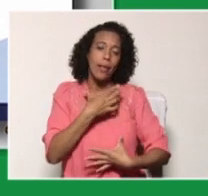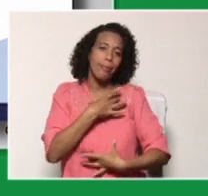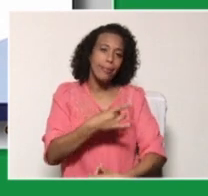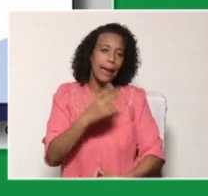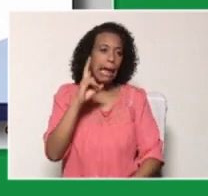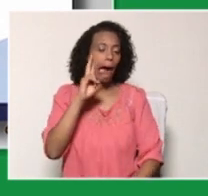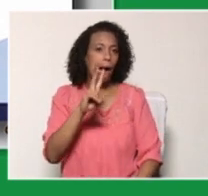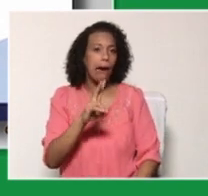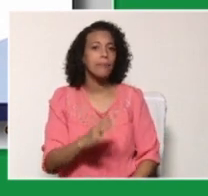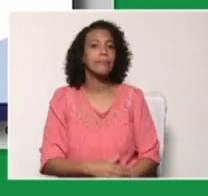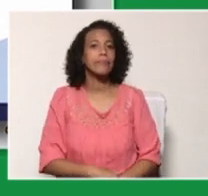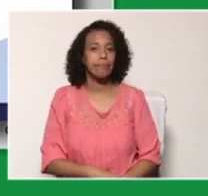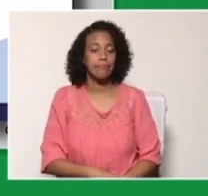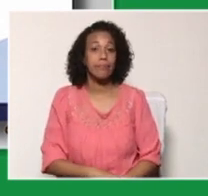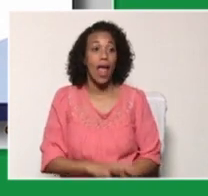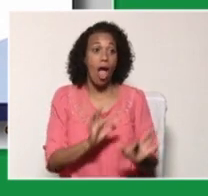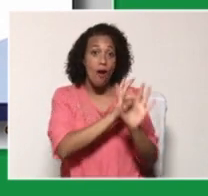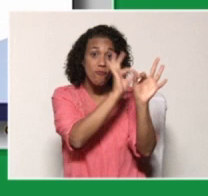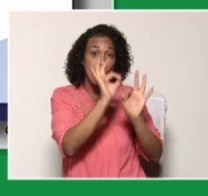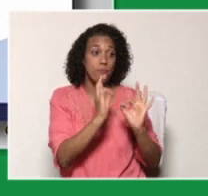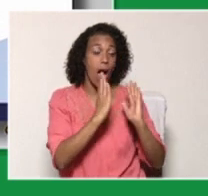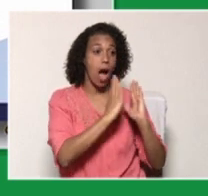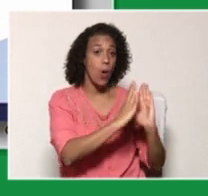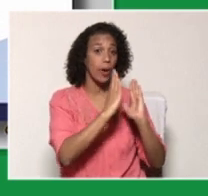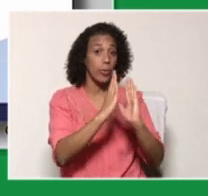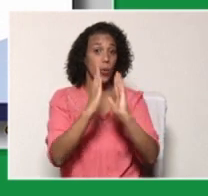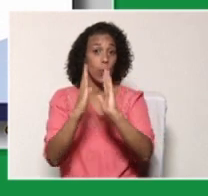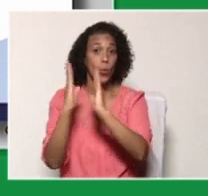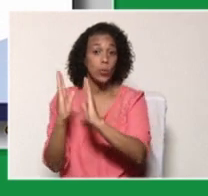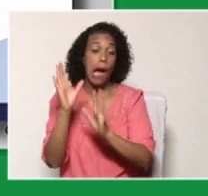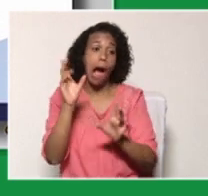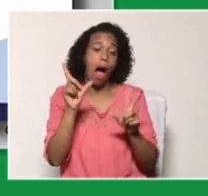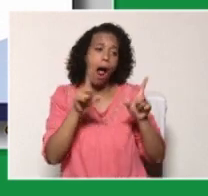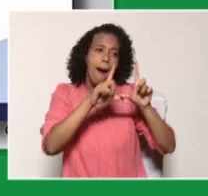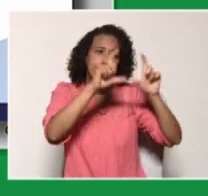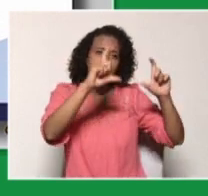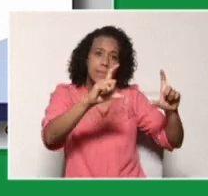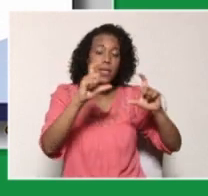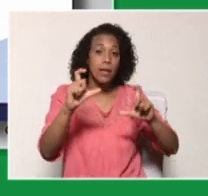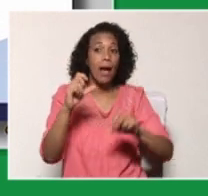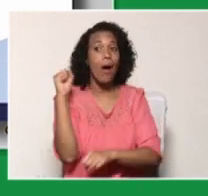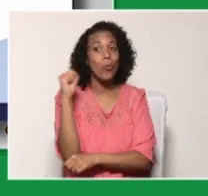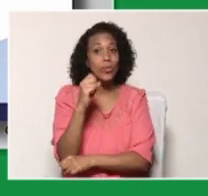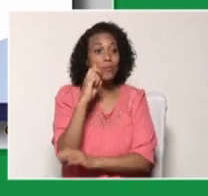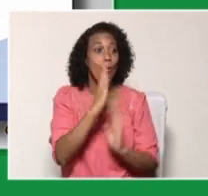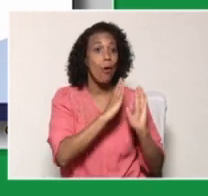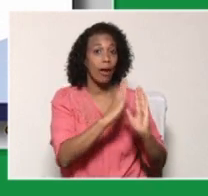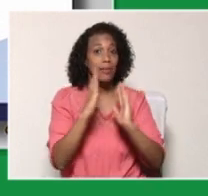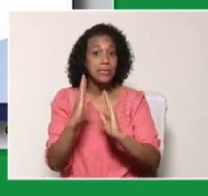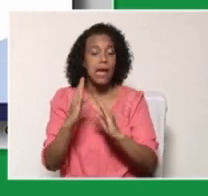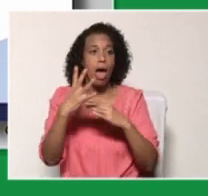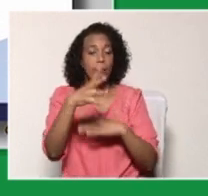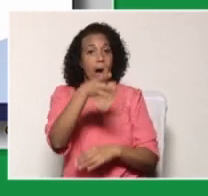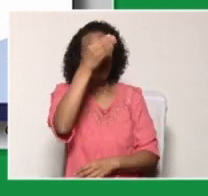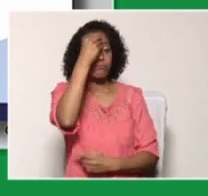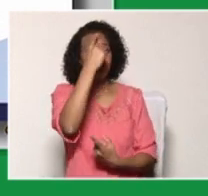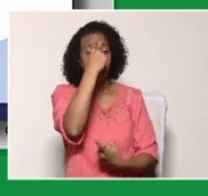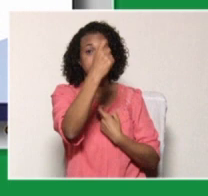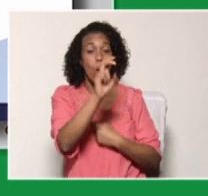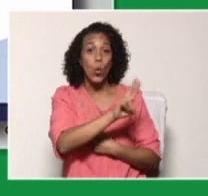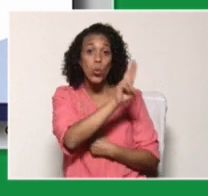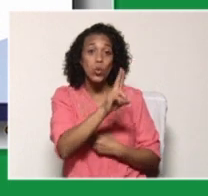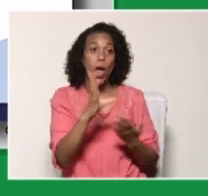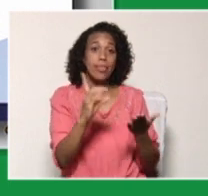interés. También presente la estructura de la actividad a través de algunas imágenes. Recuerde que esto tiene que estar organizado. Solicite el